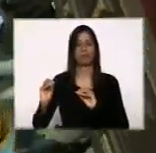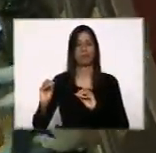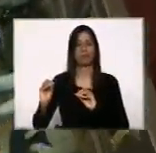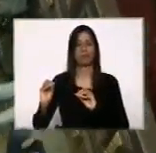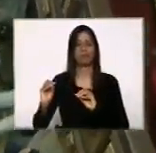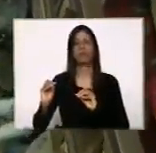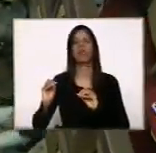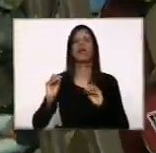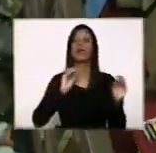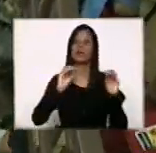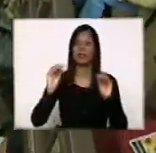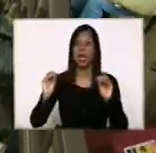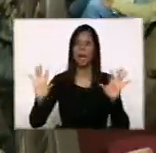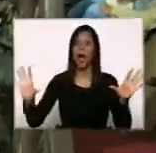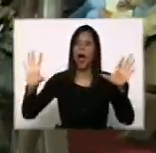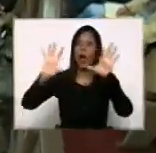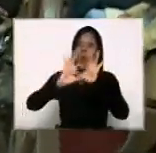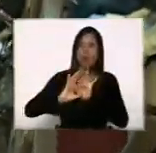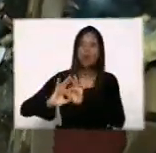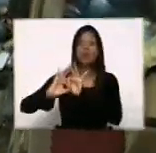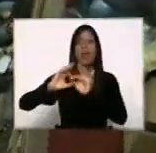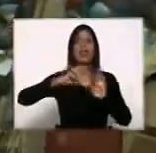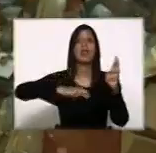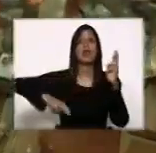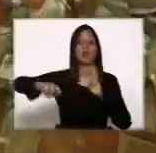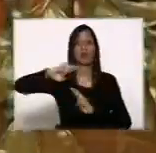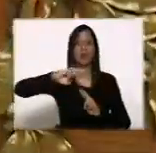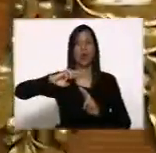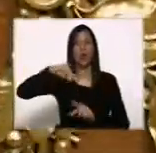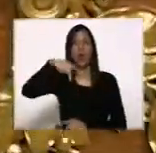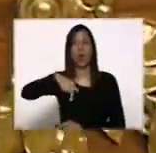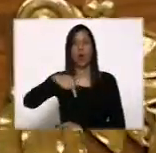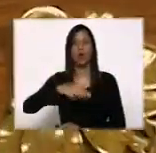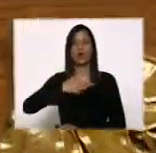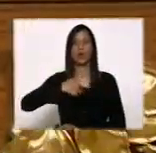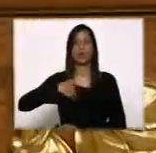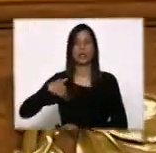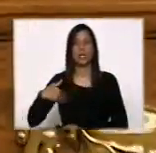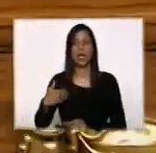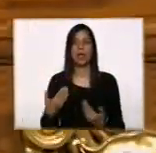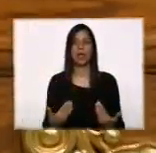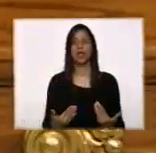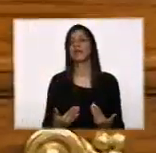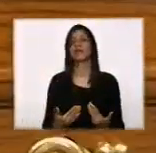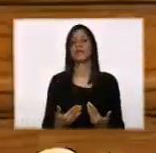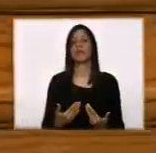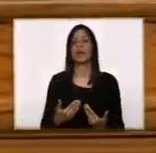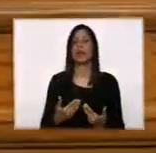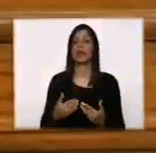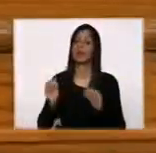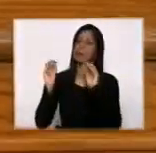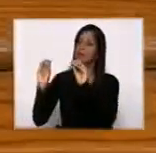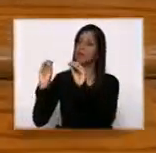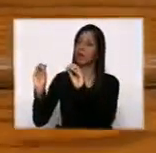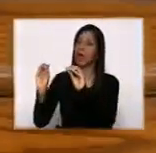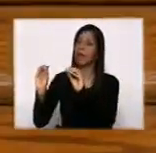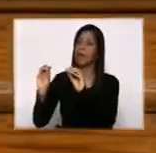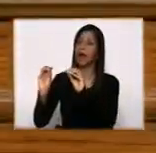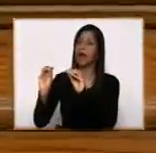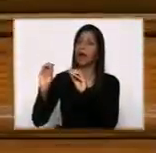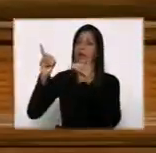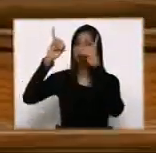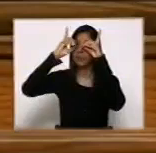el que nos convoque a la unidad revolucionaria. Y hoy hemos querido, hemos solicitado a la presidenta